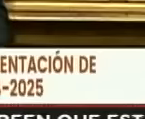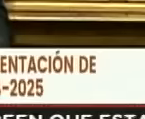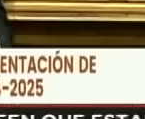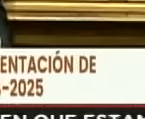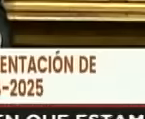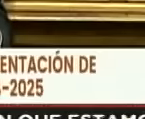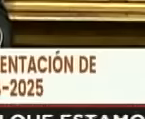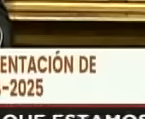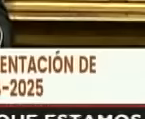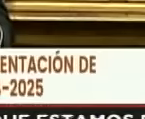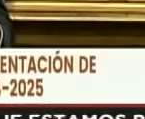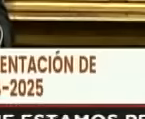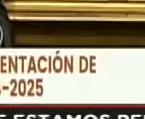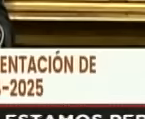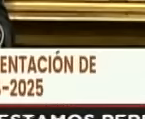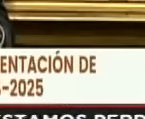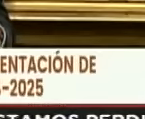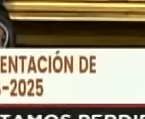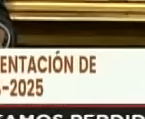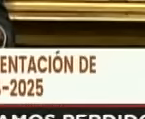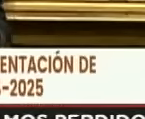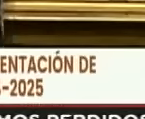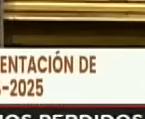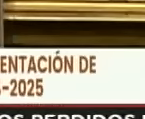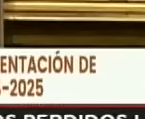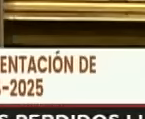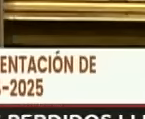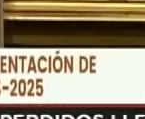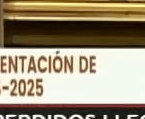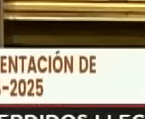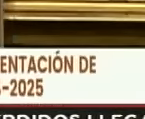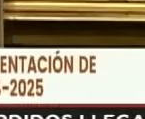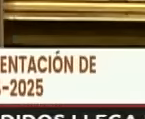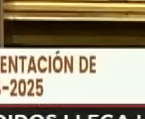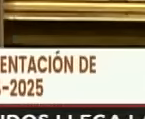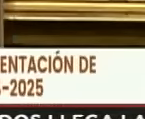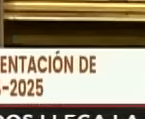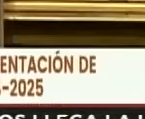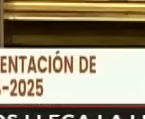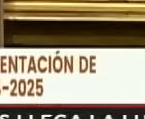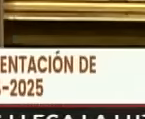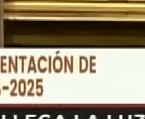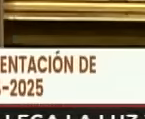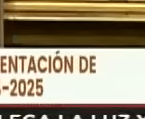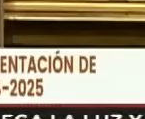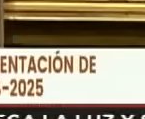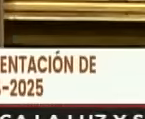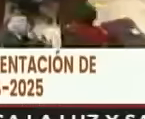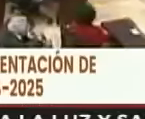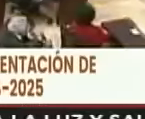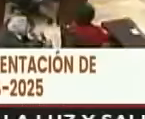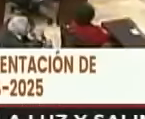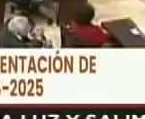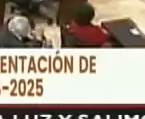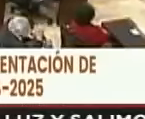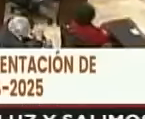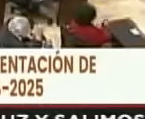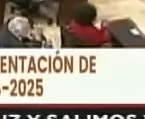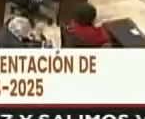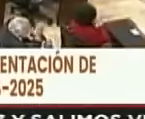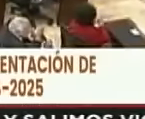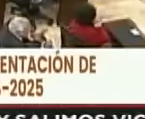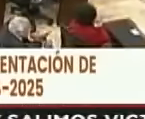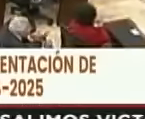Fidel Vázquez. Dejo en el derecho de palabra, en consecuencia, al diputado Diosdado Cabello Rondón.